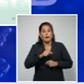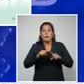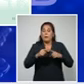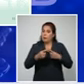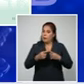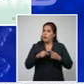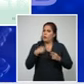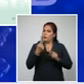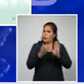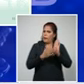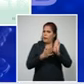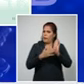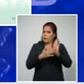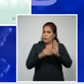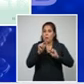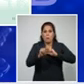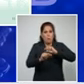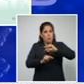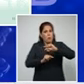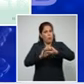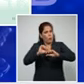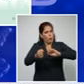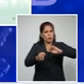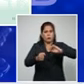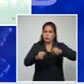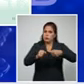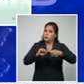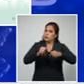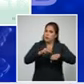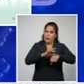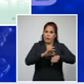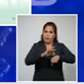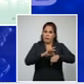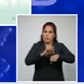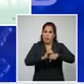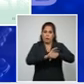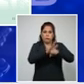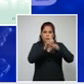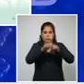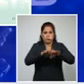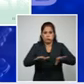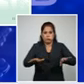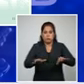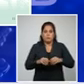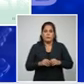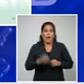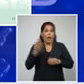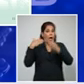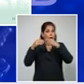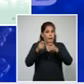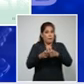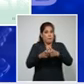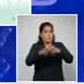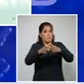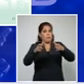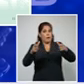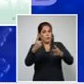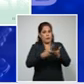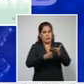demostrando que está pudiendo controlar la transmisión que provocó cifras elevadas unas semanas